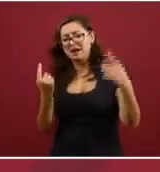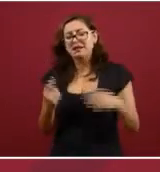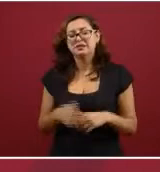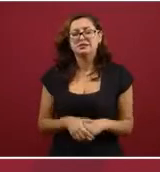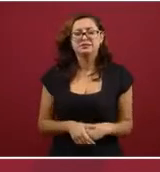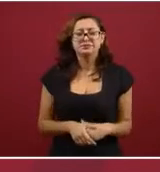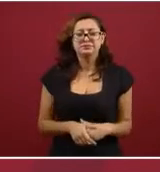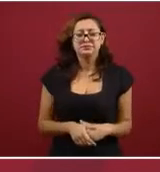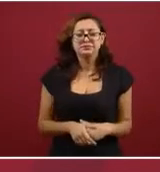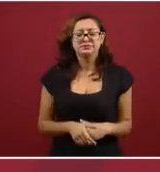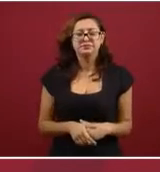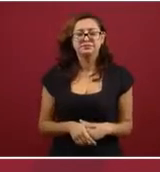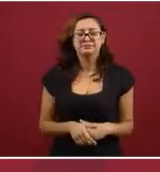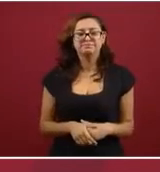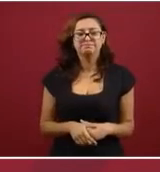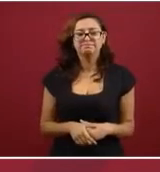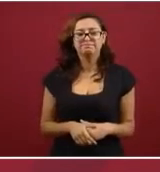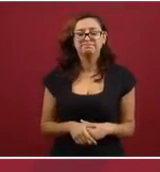que